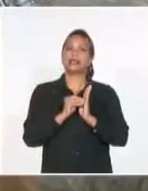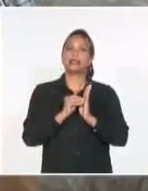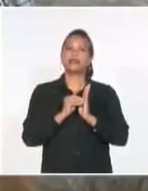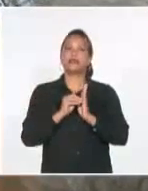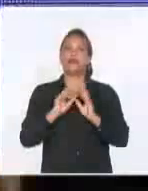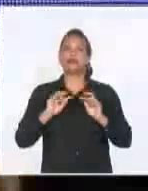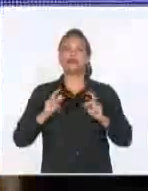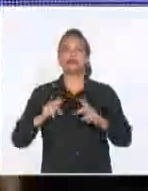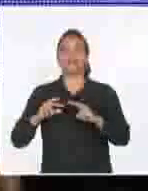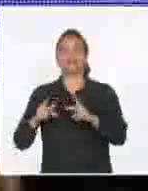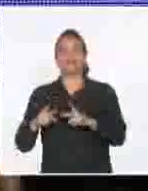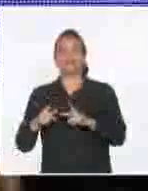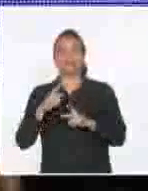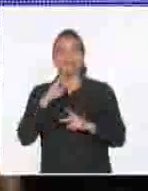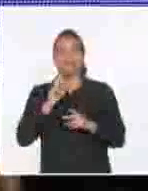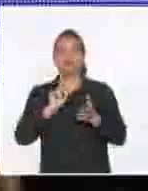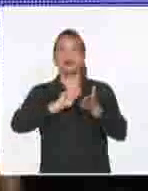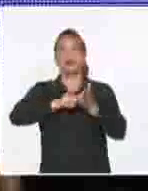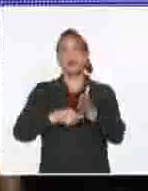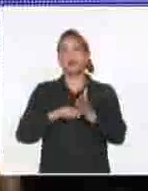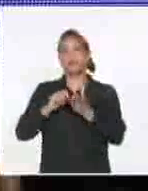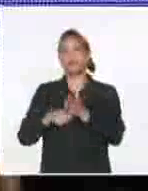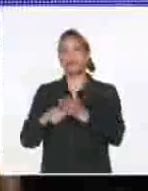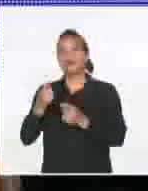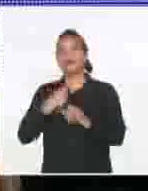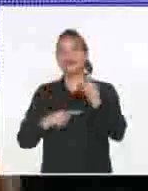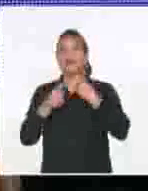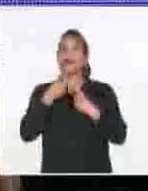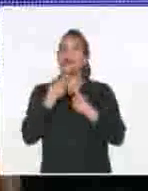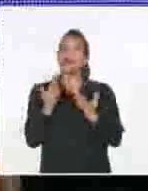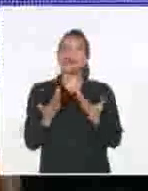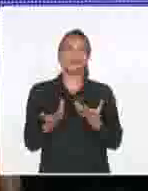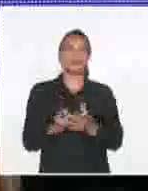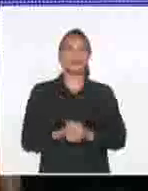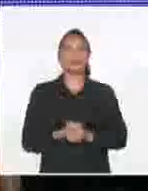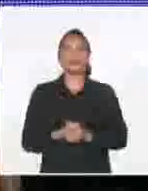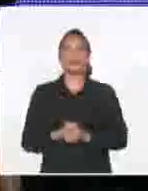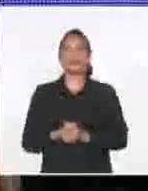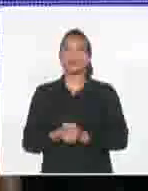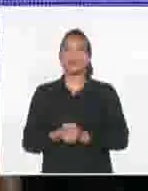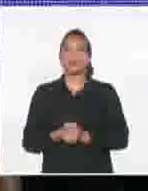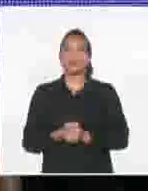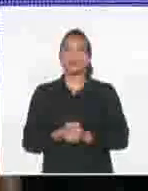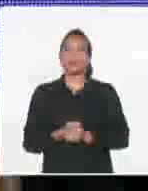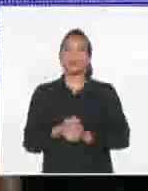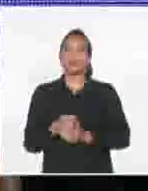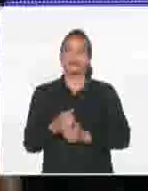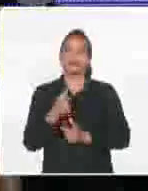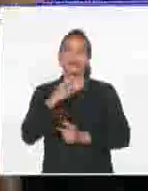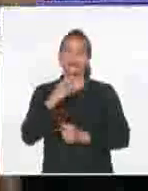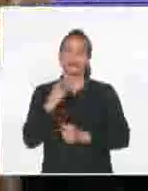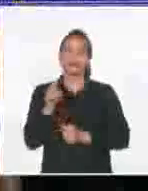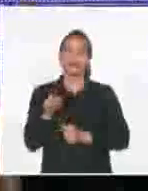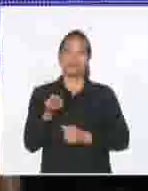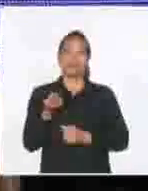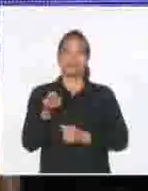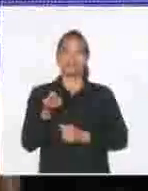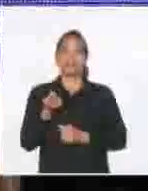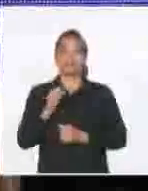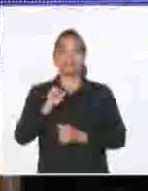tipificación que establecen esas convenciones como un acto de genocidio. Pero nunca fue tan claro ni tan